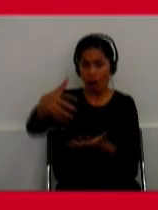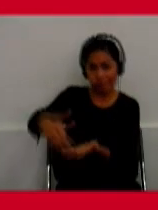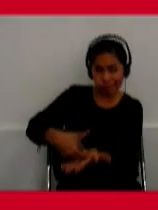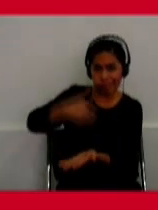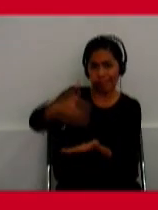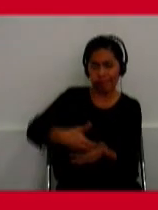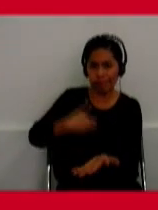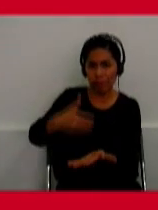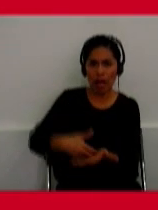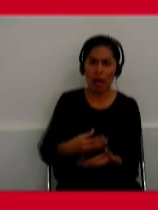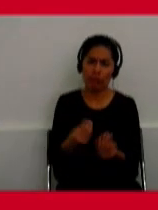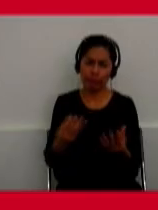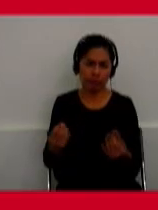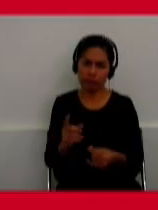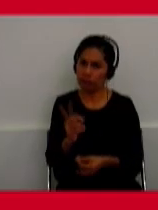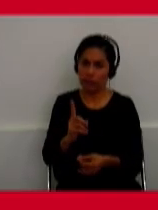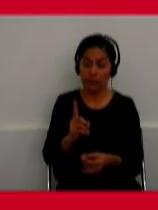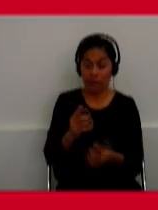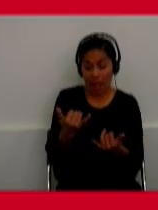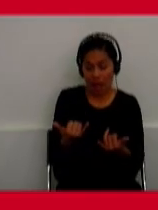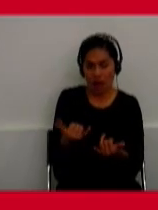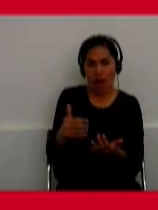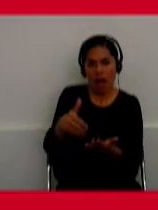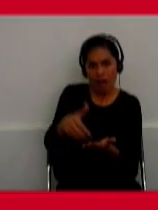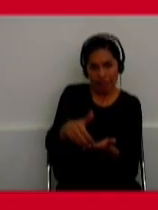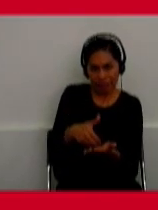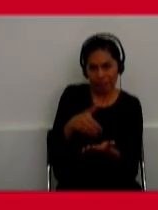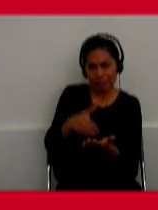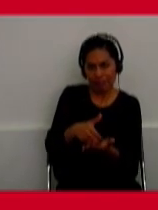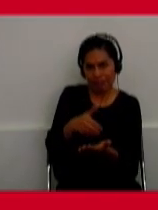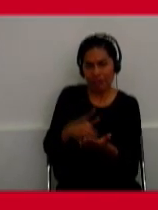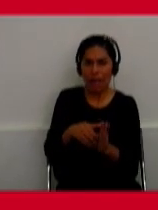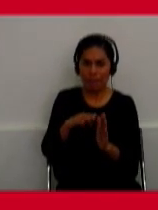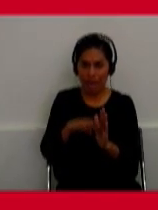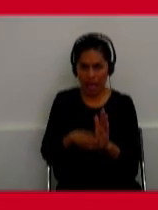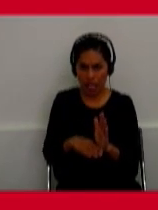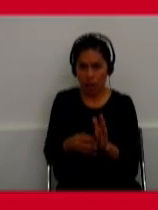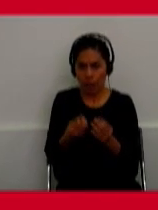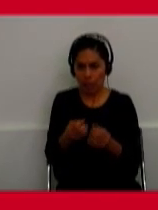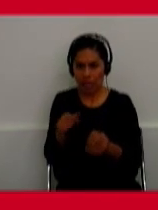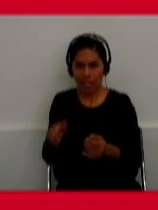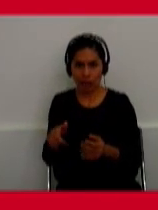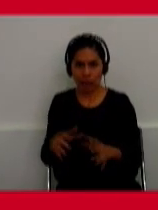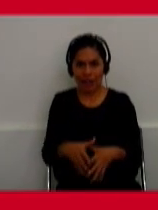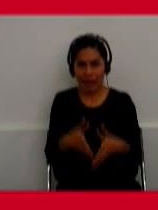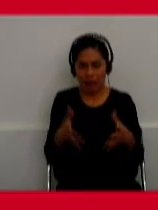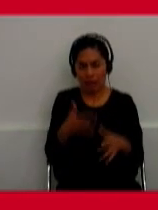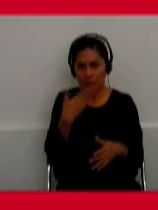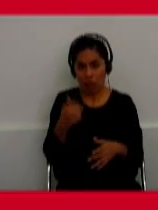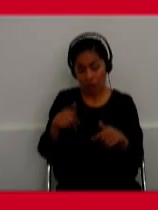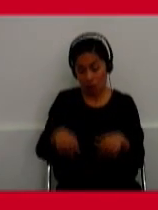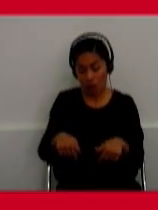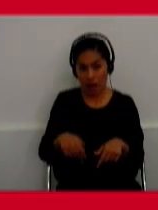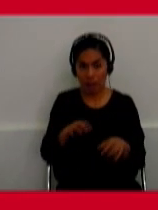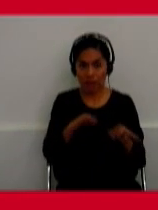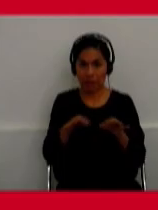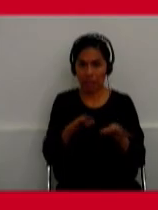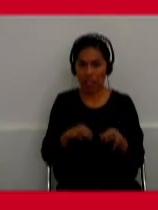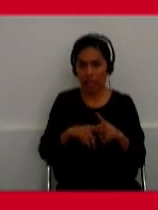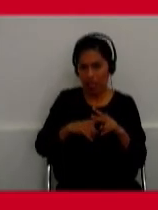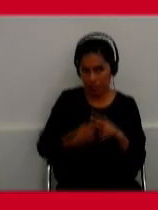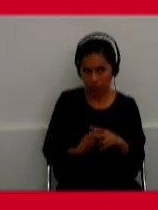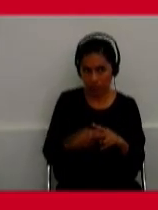Bueno, el contenido de la presentación, vamos a hablar un poco de la introducción, los objetivos de